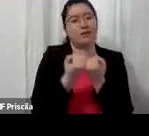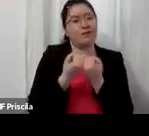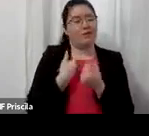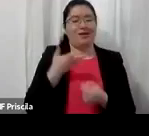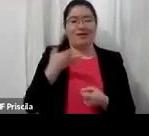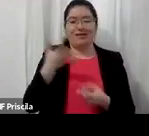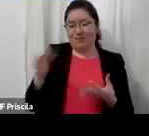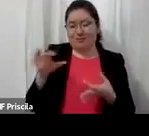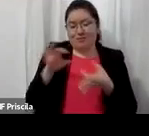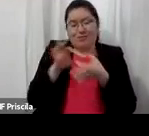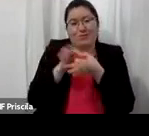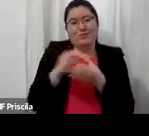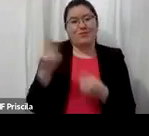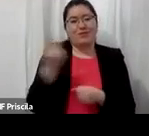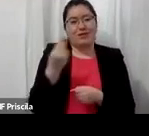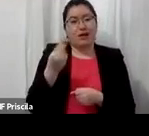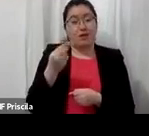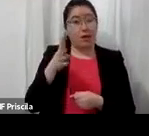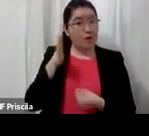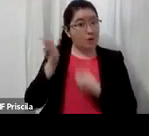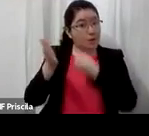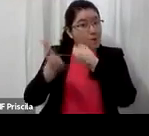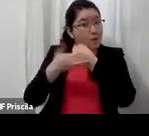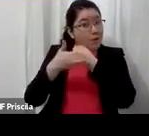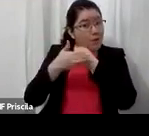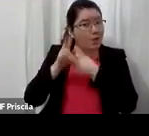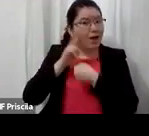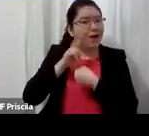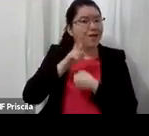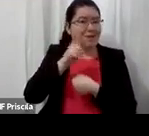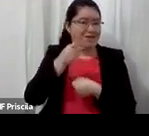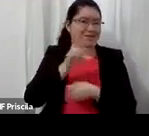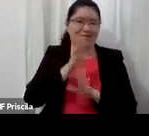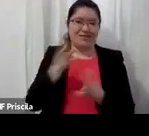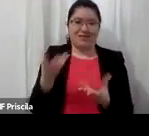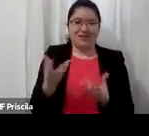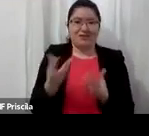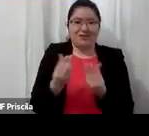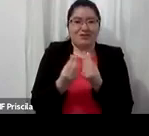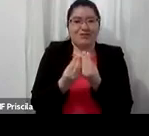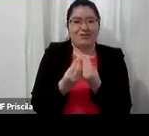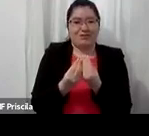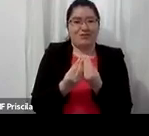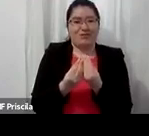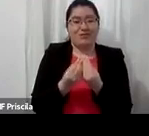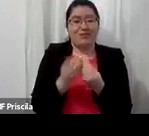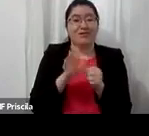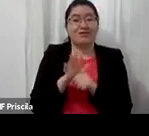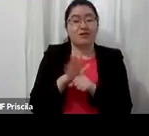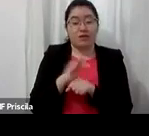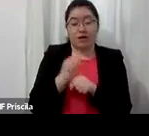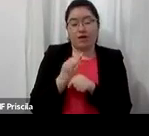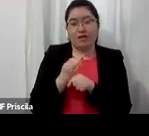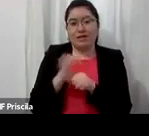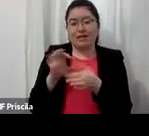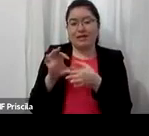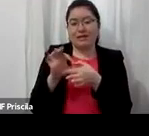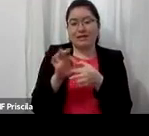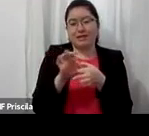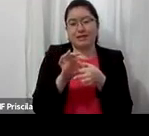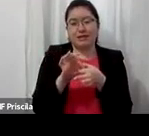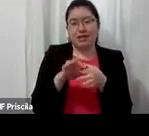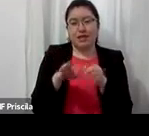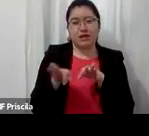invitar. Digo, después con vida nos vamos a poner de acuerdo para poder vincularnos. A lo mejor ahorita es muy difícil porque